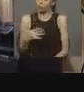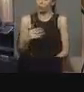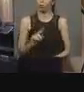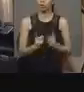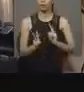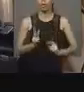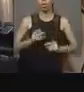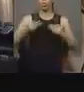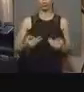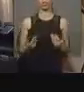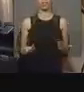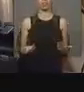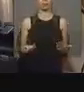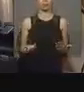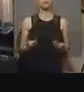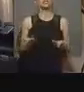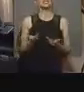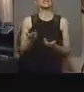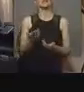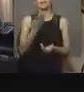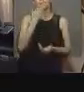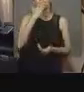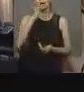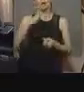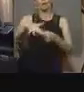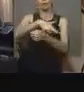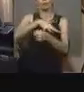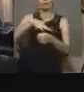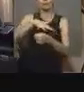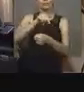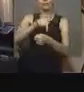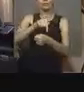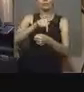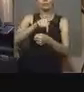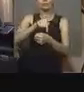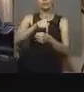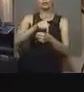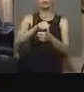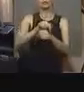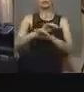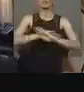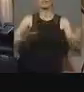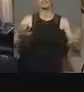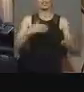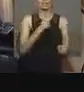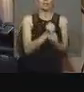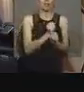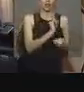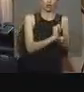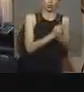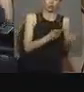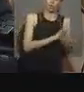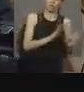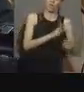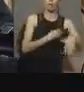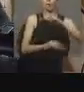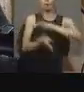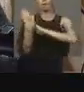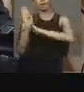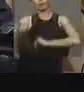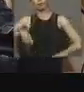es justamente la de mejorar las condiciones de egreso de la administración pública de personas que han cumplido un